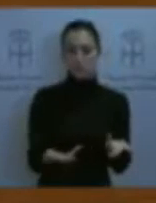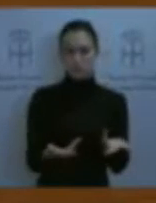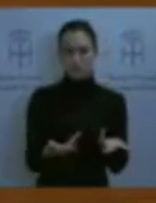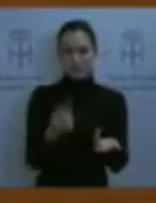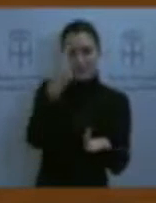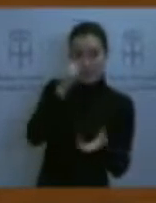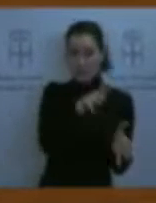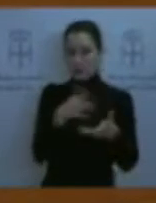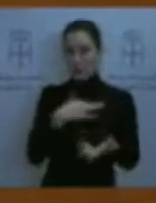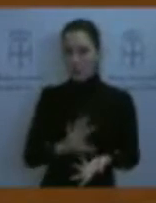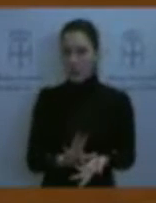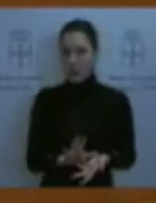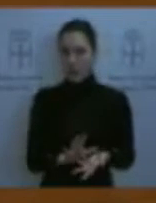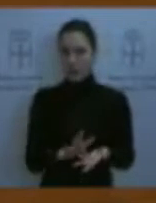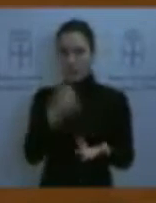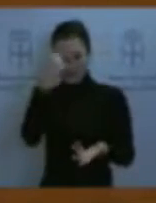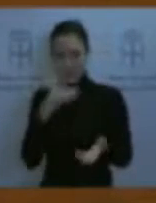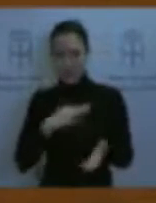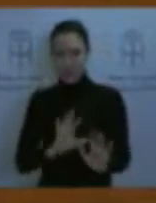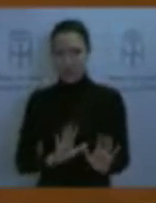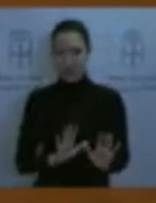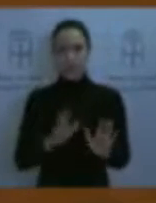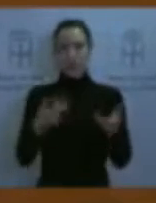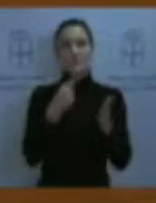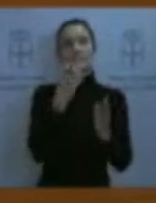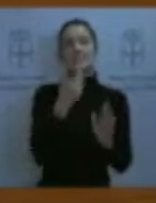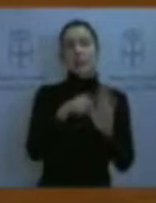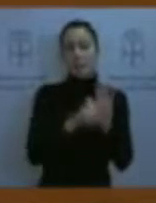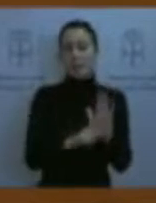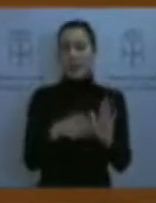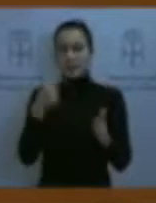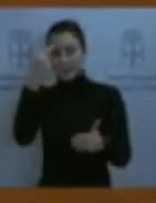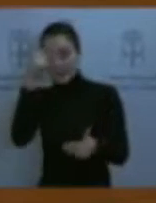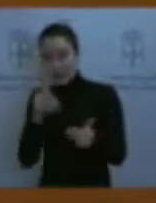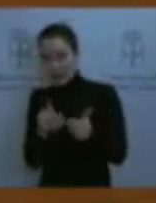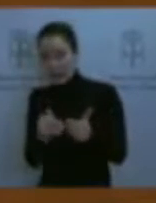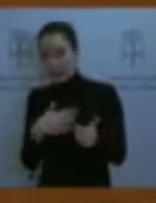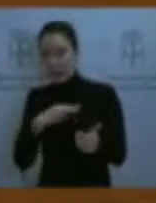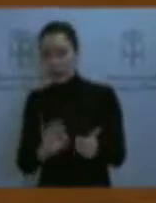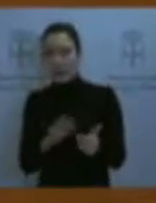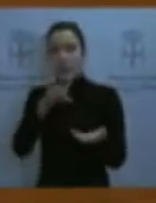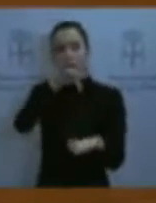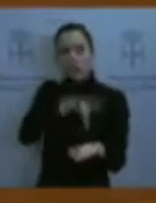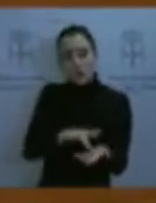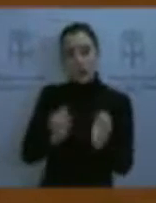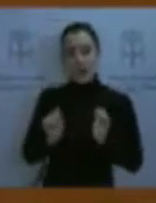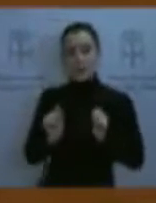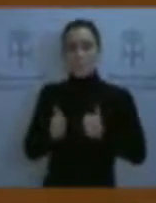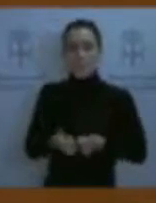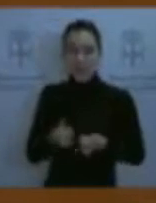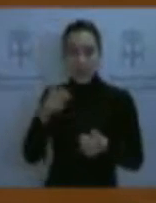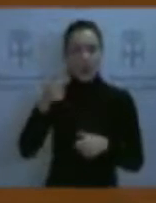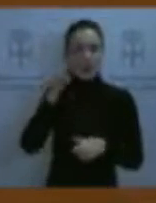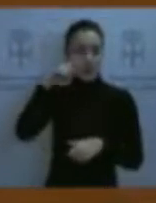si hay un patrón predecible, ¿por qué cuando se están dando esas condiciones de peligro, por qué no se ponen a las guarderías